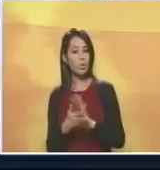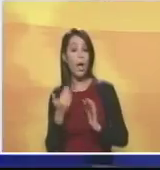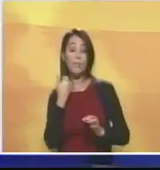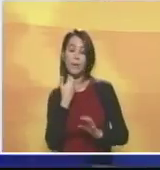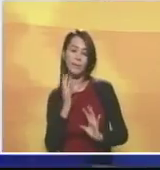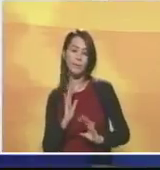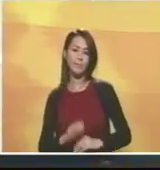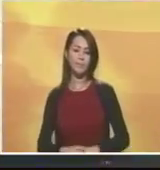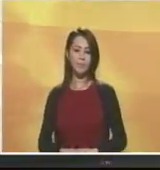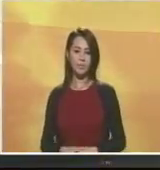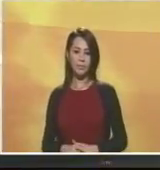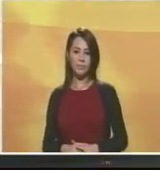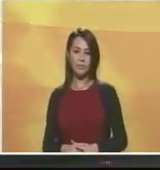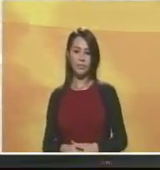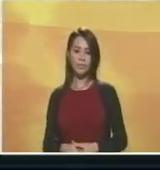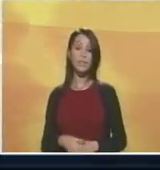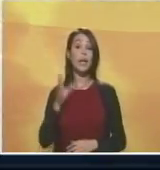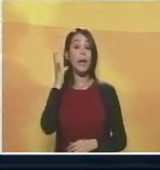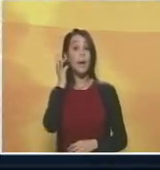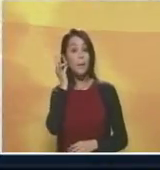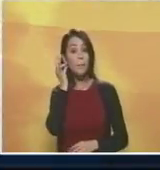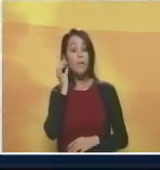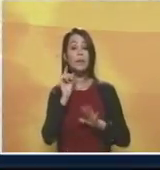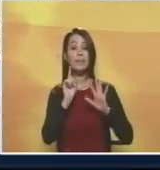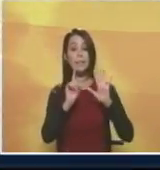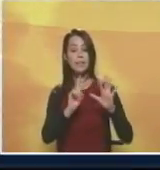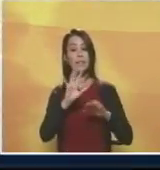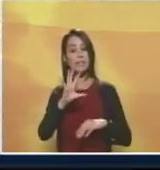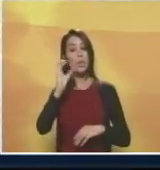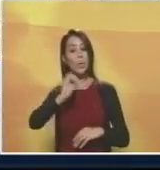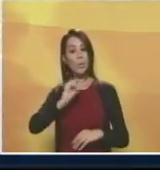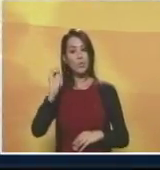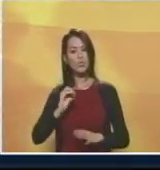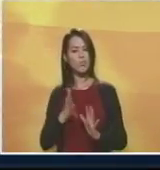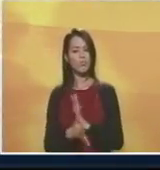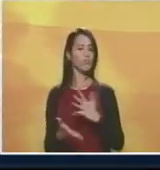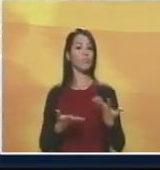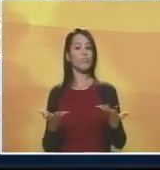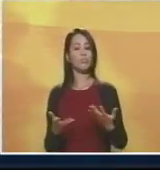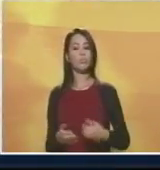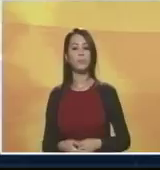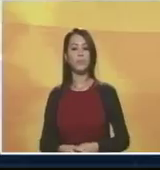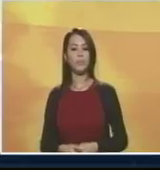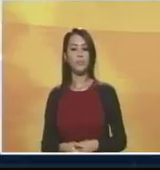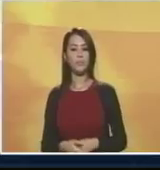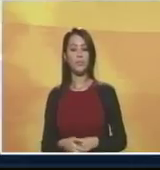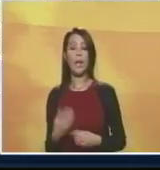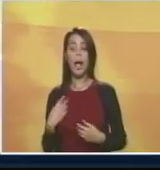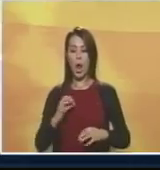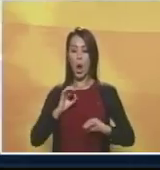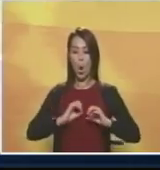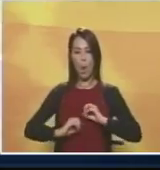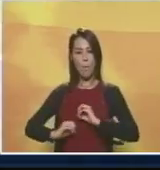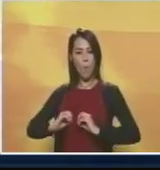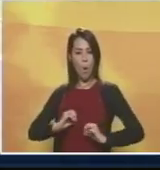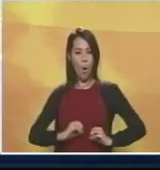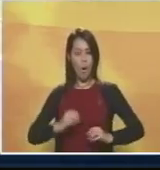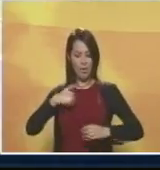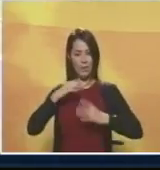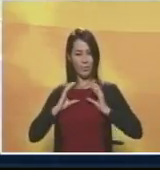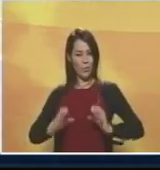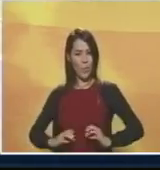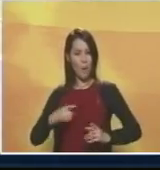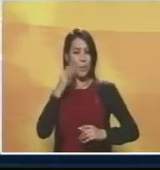otros factores. El caso de la mujer, el 65% se debe específicamente a la acción hormonal de esta hormona